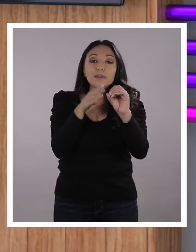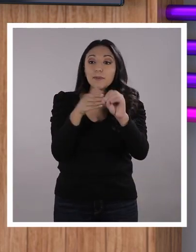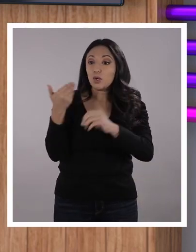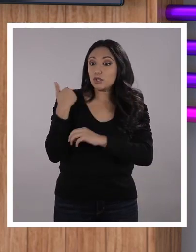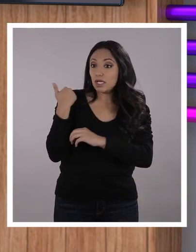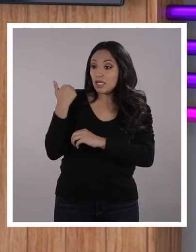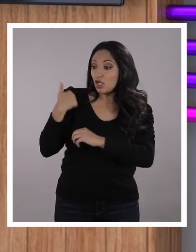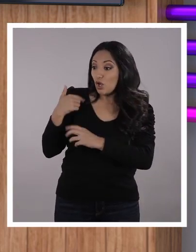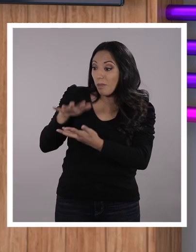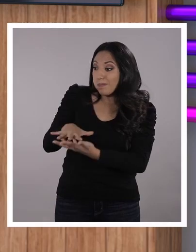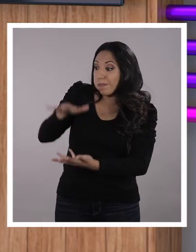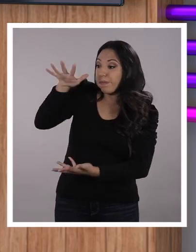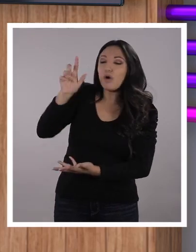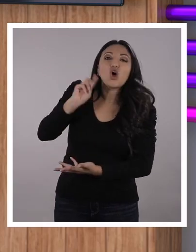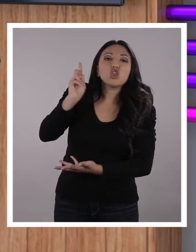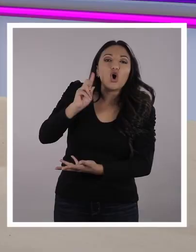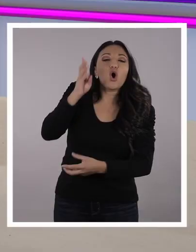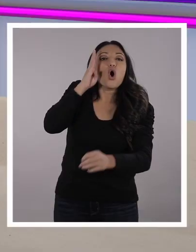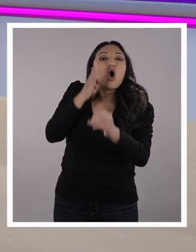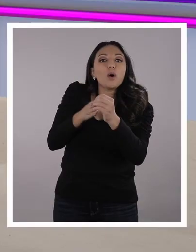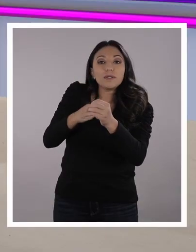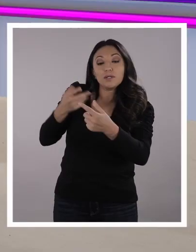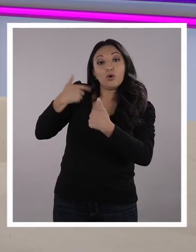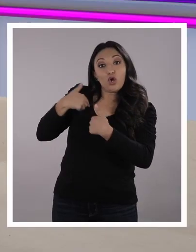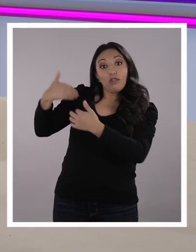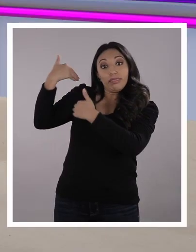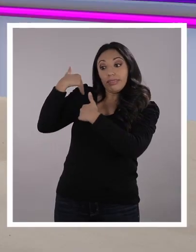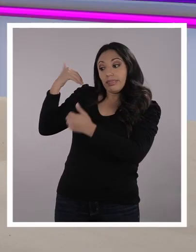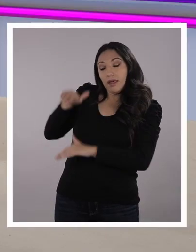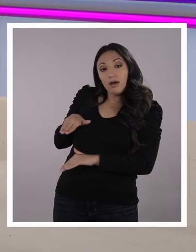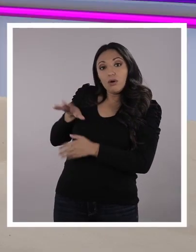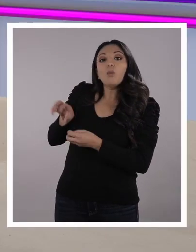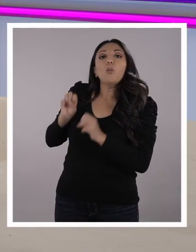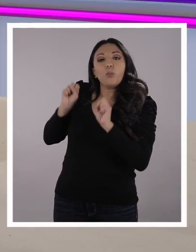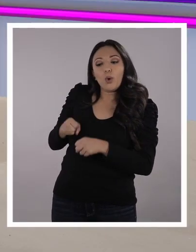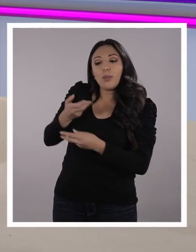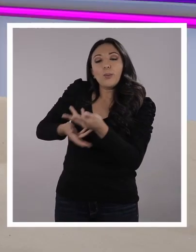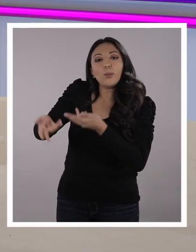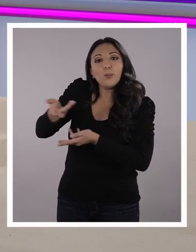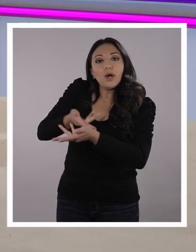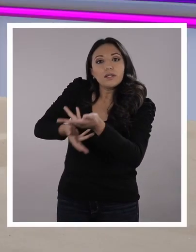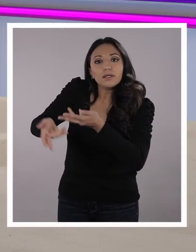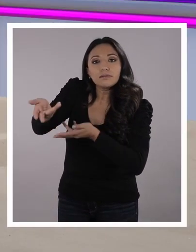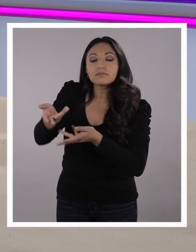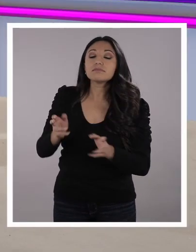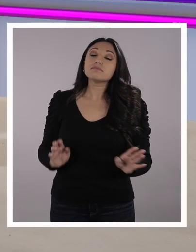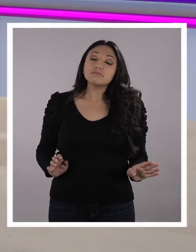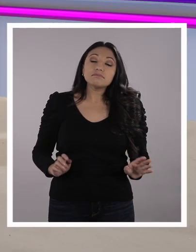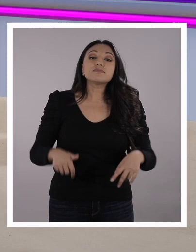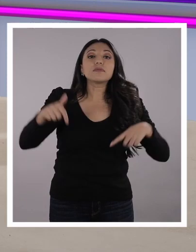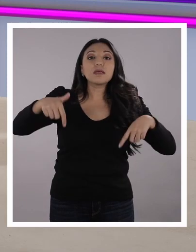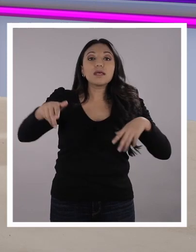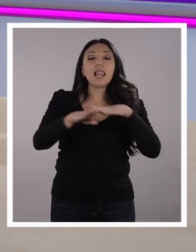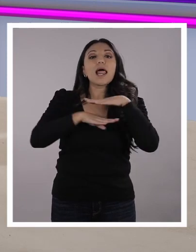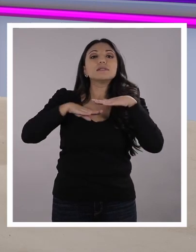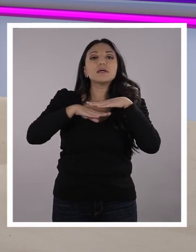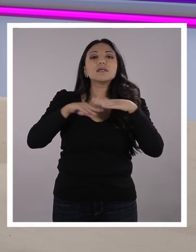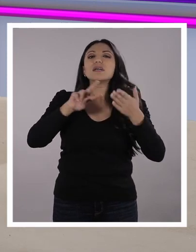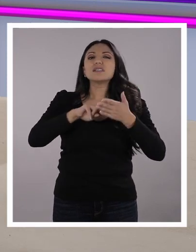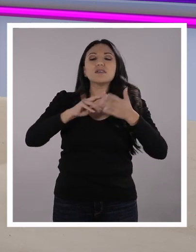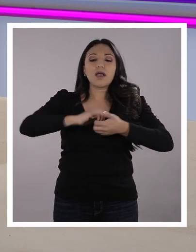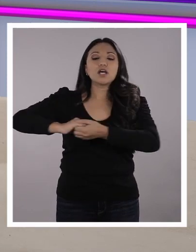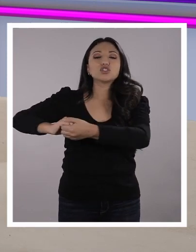no es tener para acumular, sino... dar. Lo que tengo también lo puedo compartir, ¿de acuerdo? Y por aquí podríamos decir que están las bases de